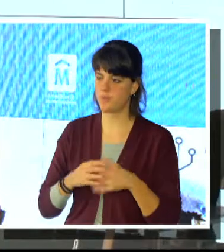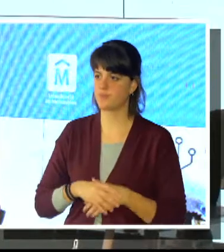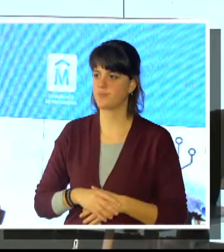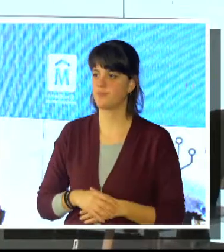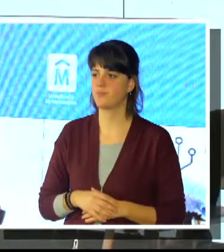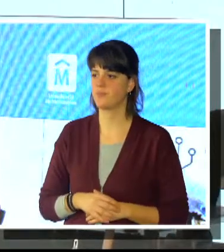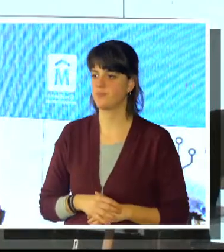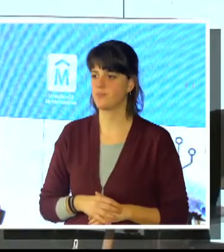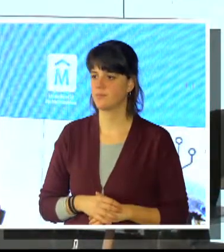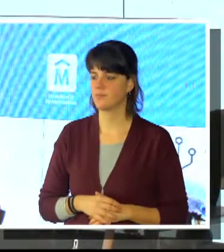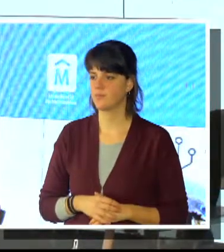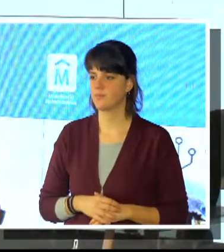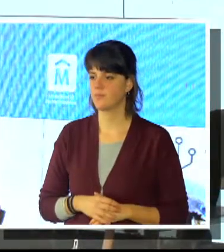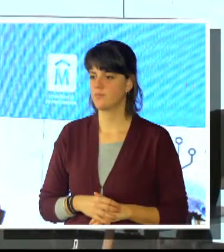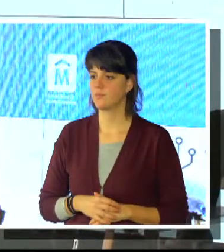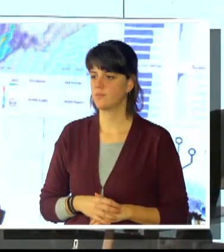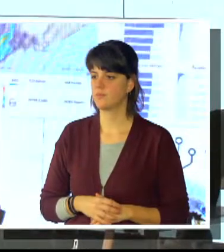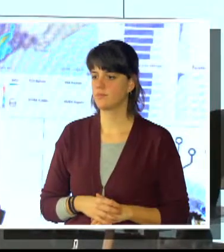cuales denominamos corredores.